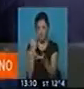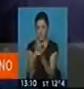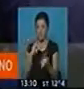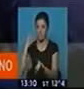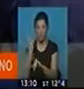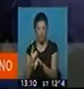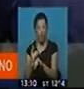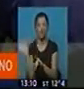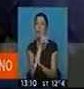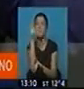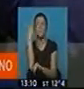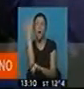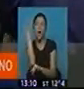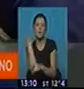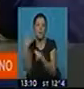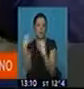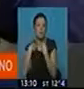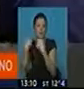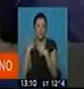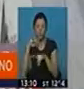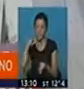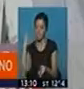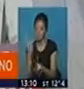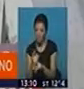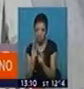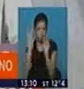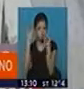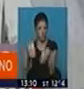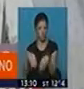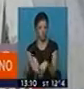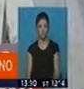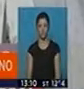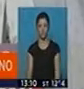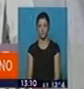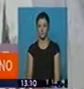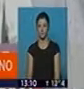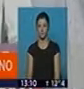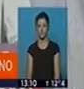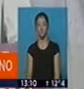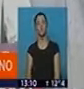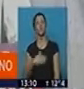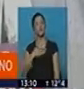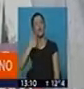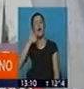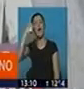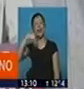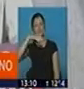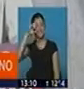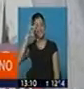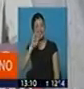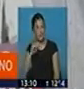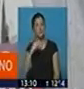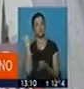prefiguraban un panorama bastante distinto al que finalmente se dio. Bueno, he escrito a Pedro Sánchez un mensaje para que pudiéramos